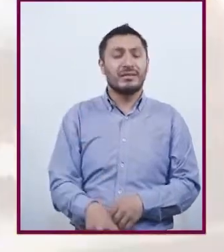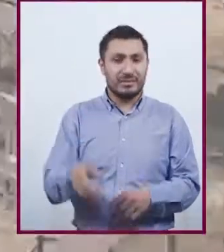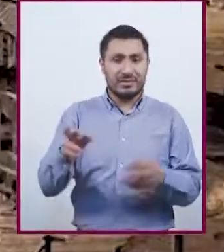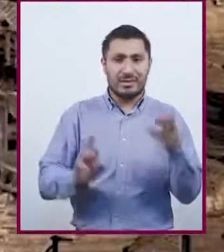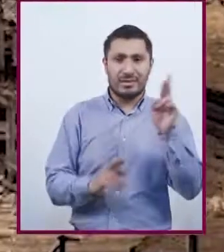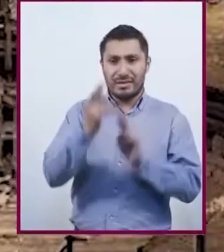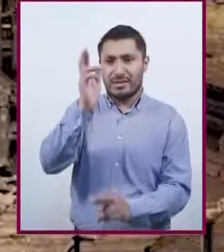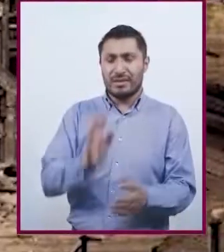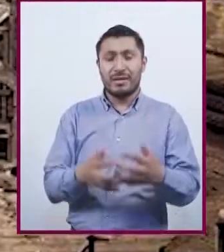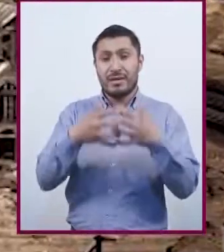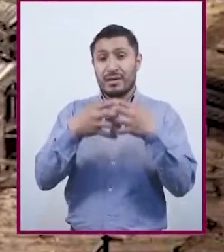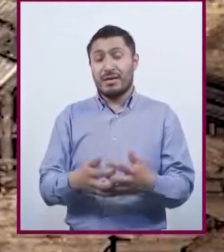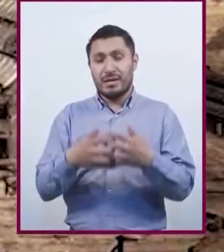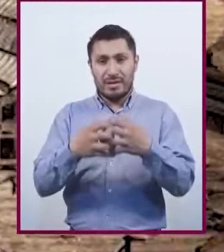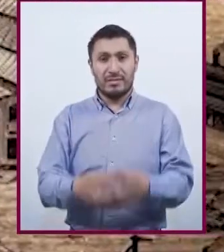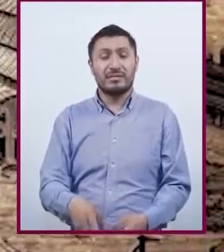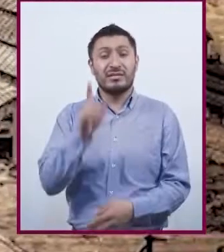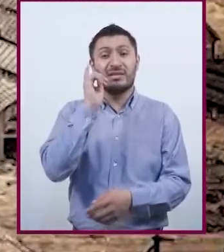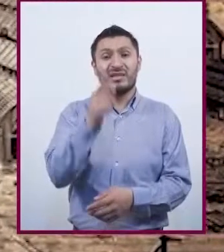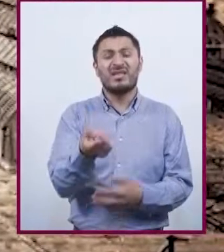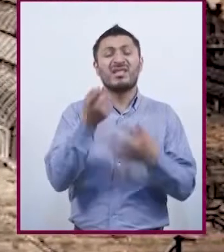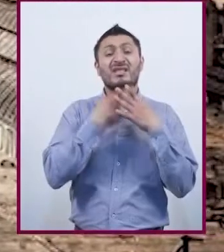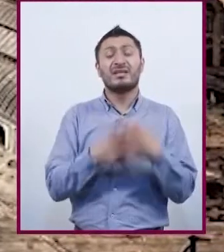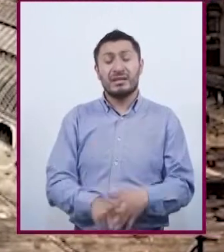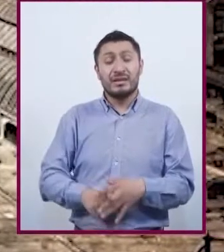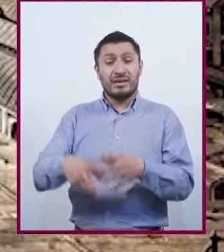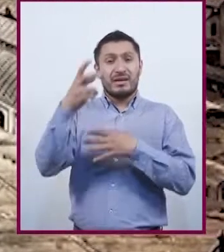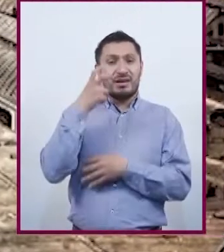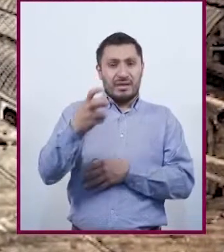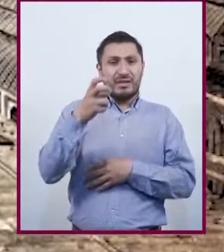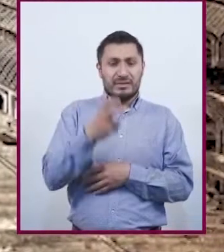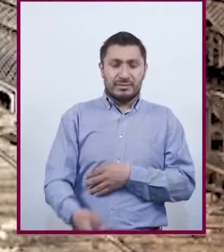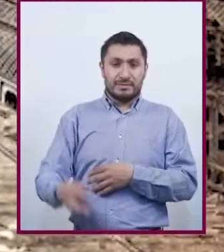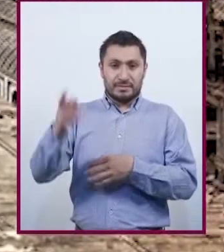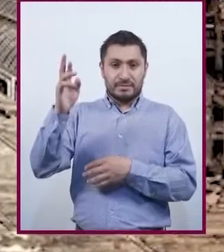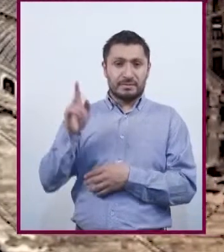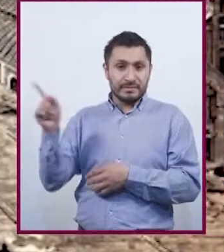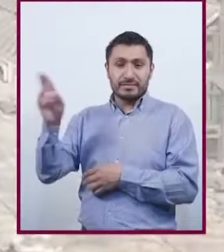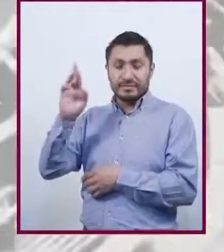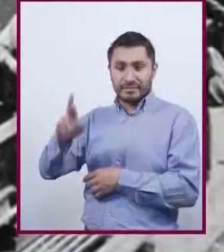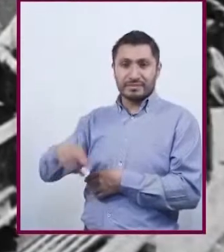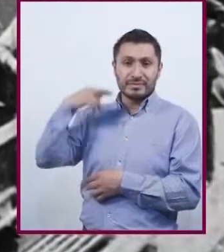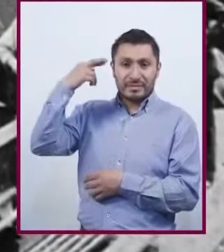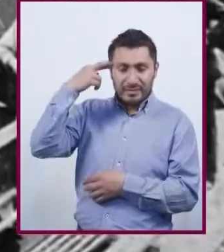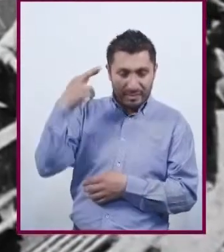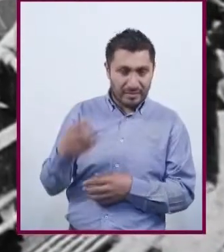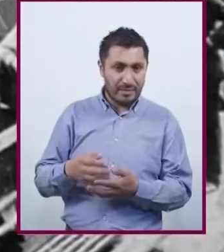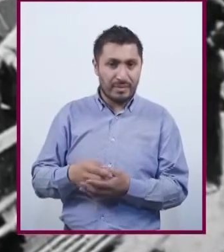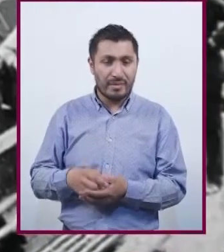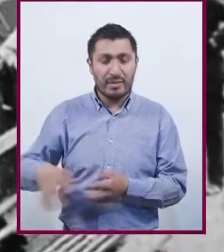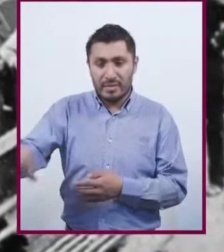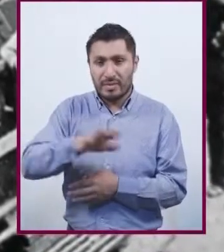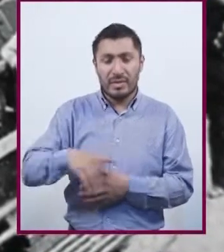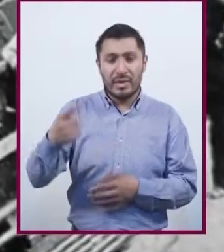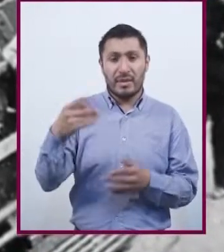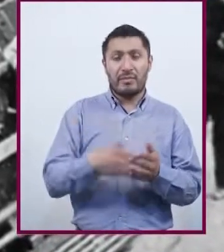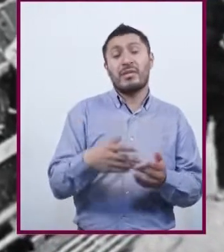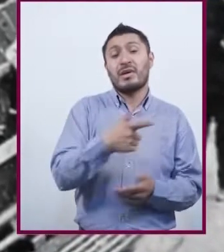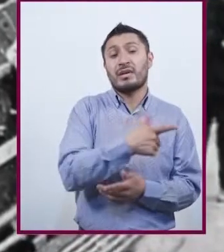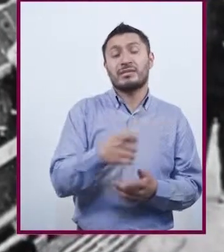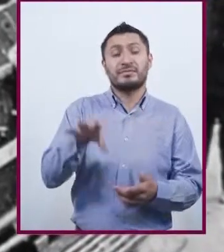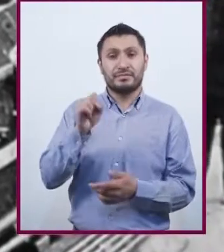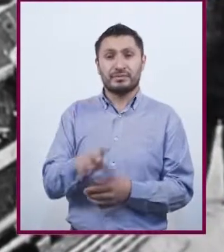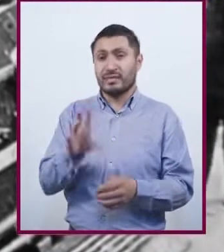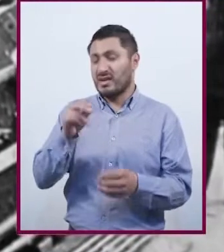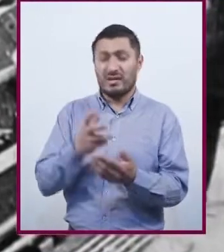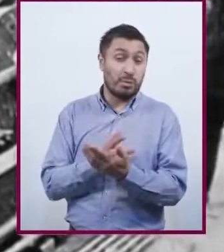duda, la Revolución Industrial, la cual tuvo su origen precisamente en aquel reino a partir de